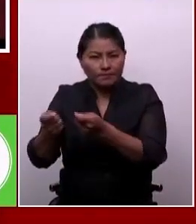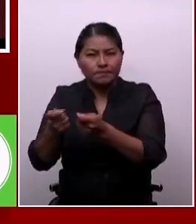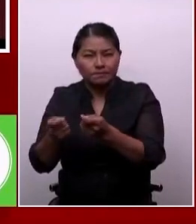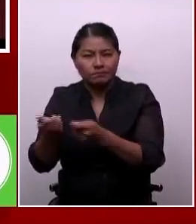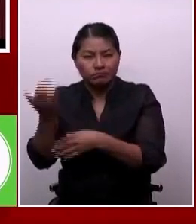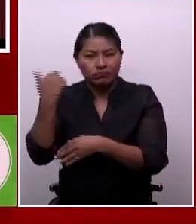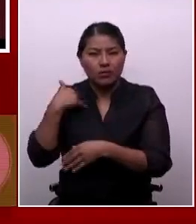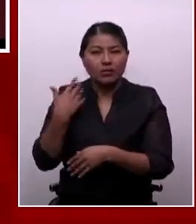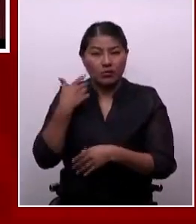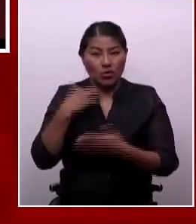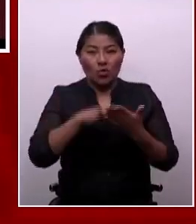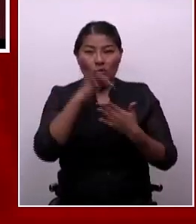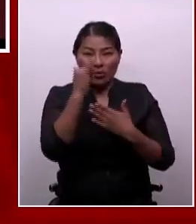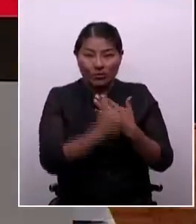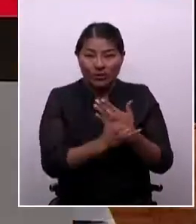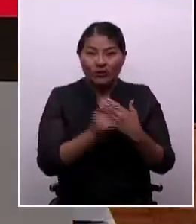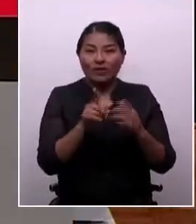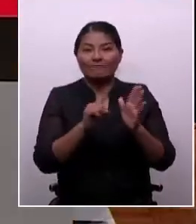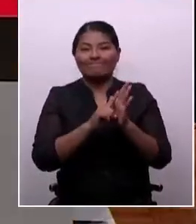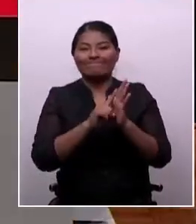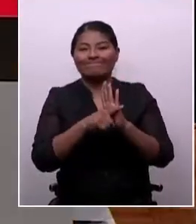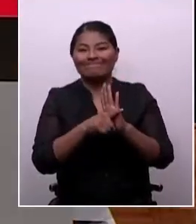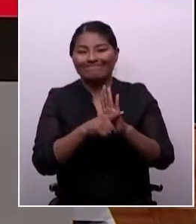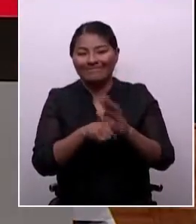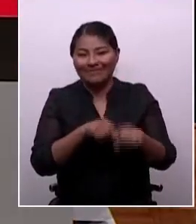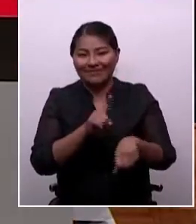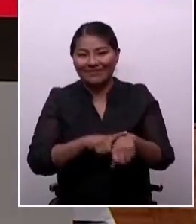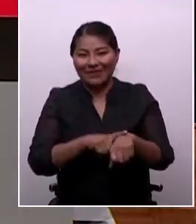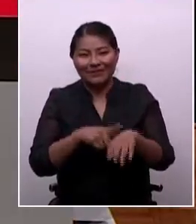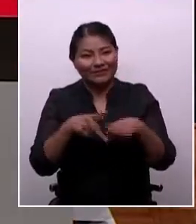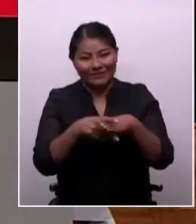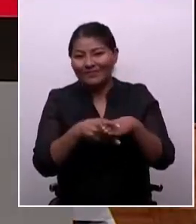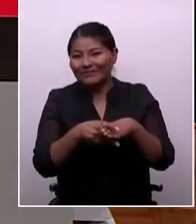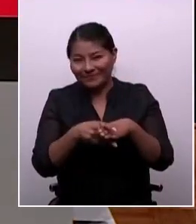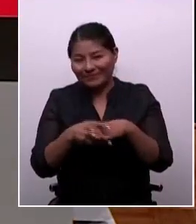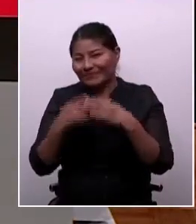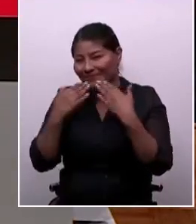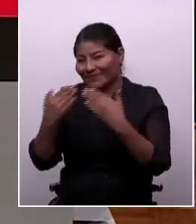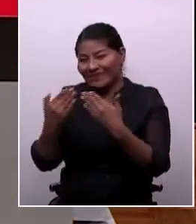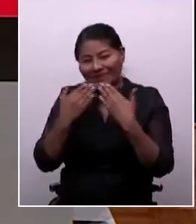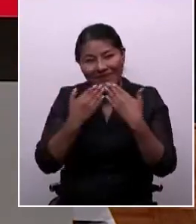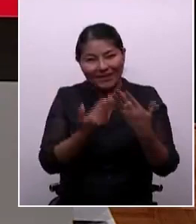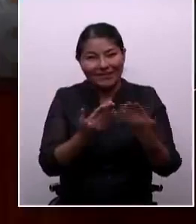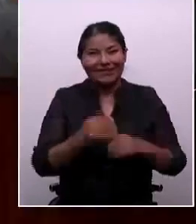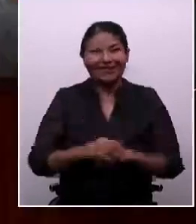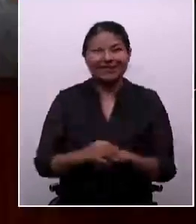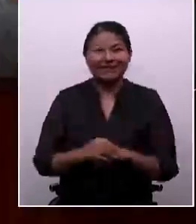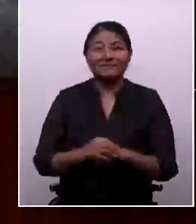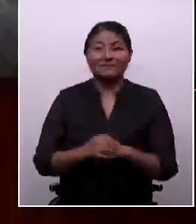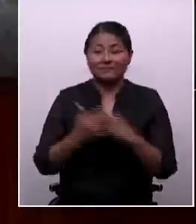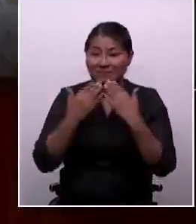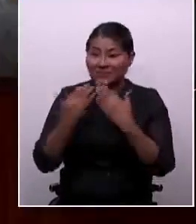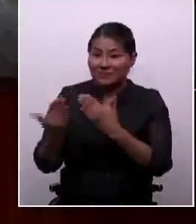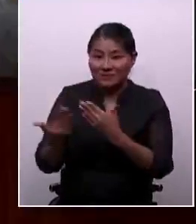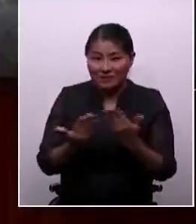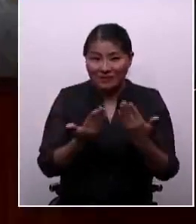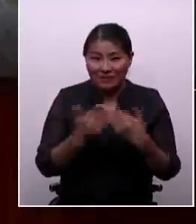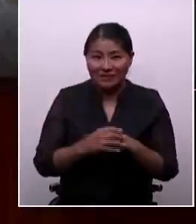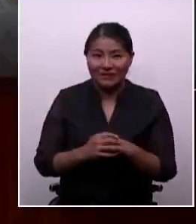desarrollo agrícola a nivel nacional Muchas gracias candidatos gracias por por participar de